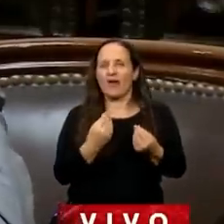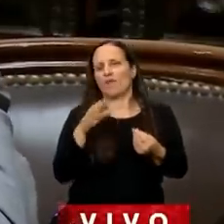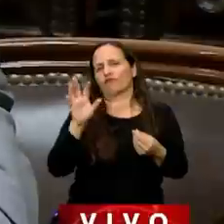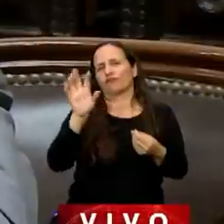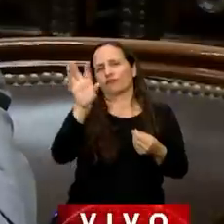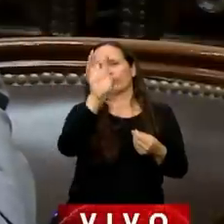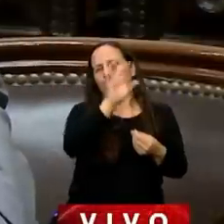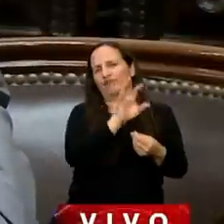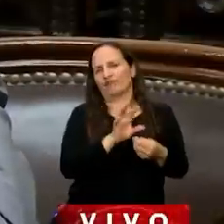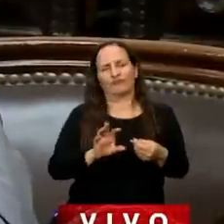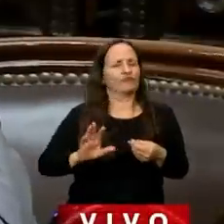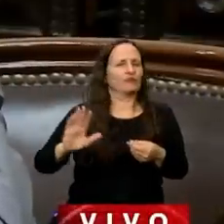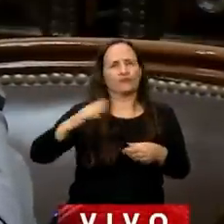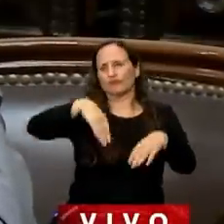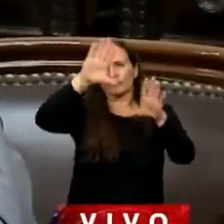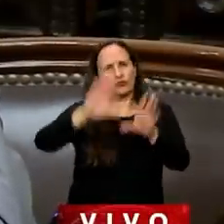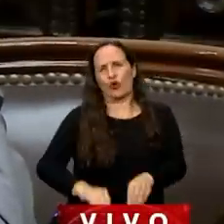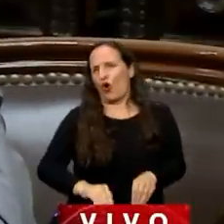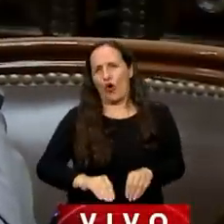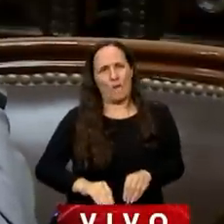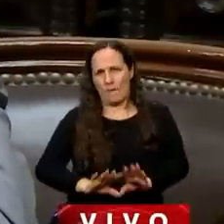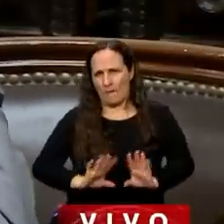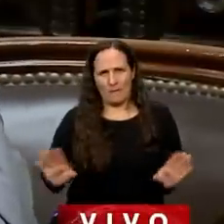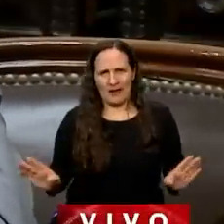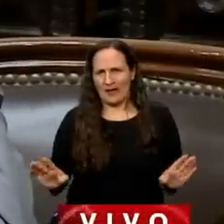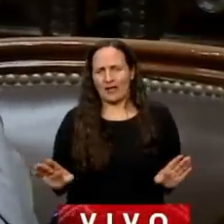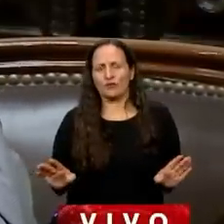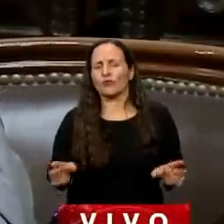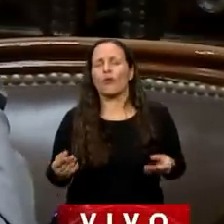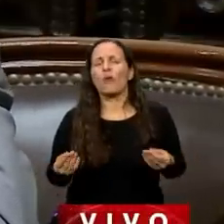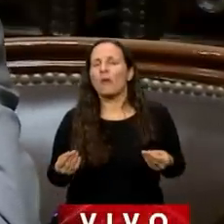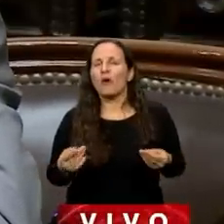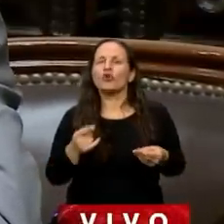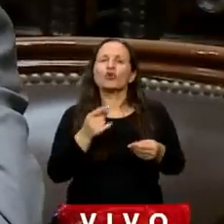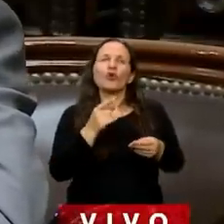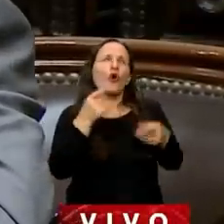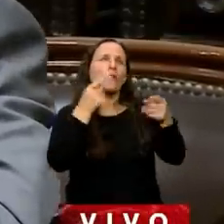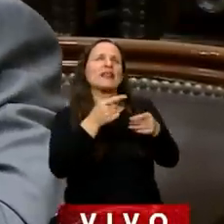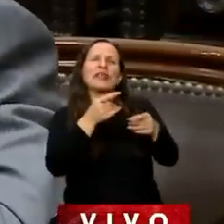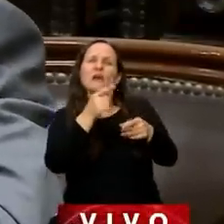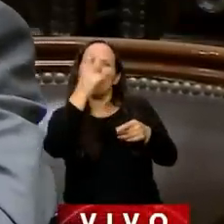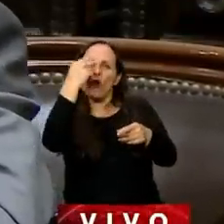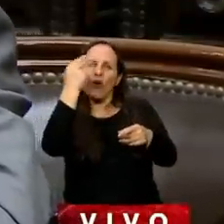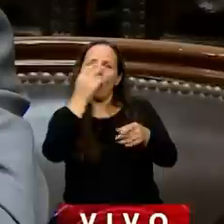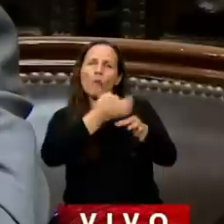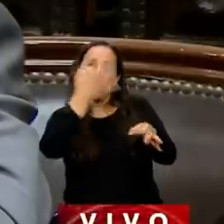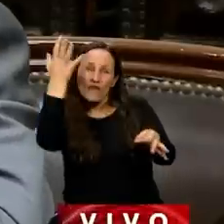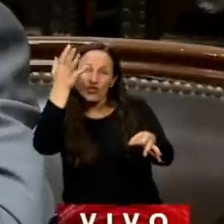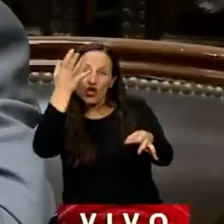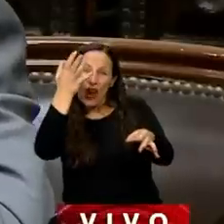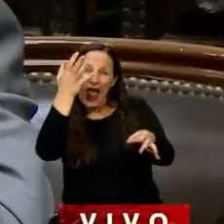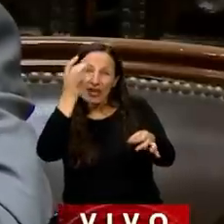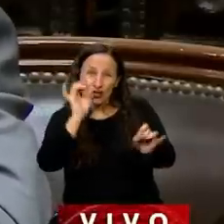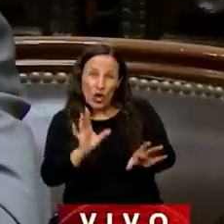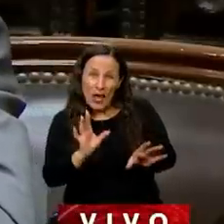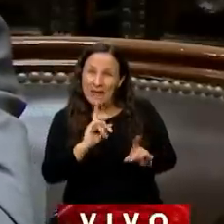jurisdicciones teniendo su reflejo no solamente en la profesionalización como cuestión formativa